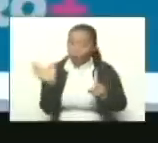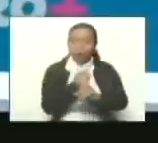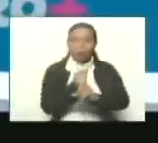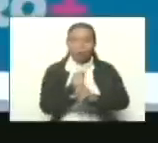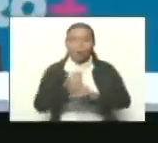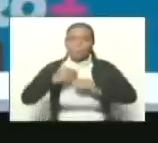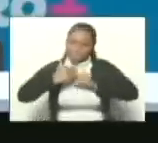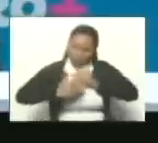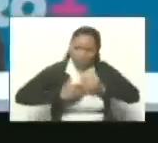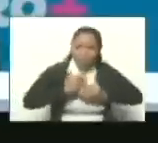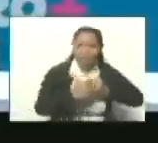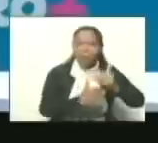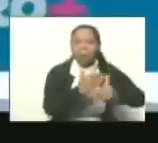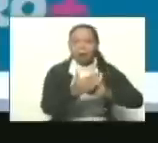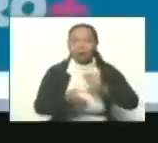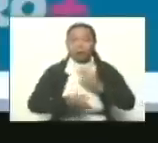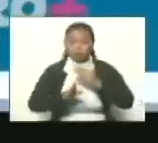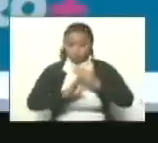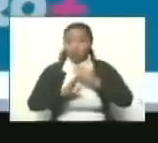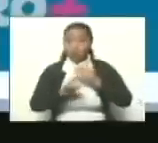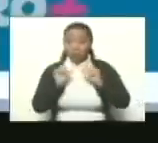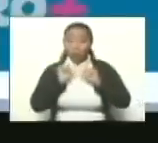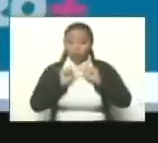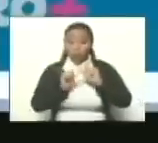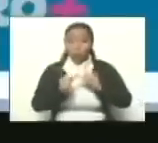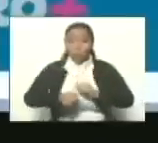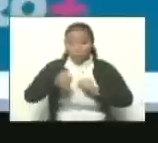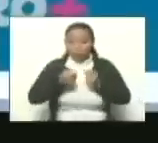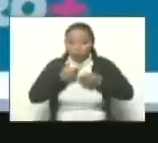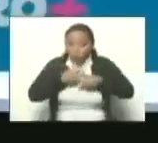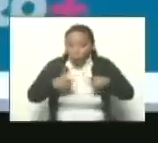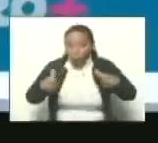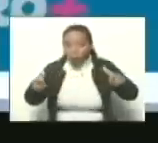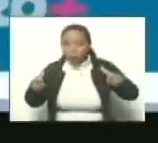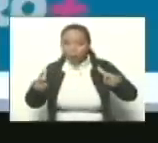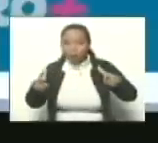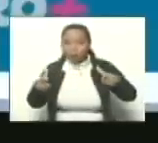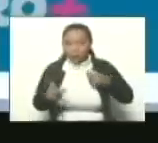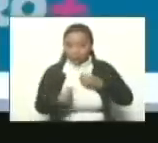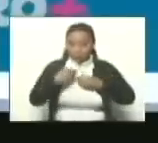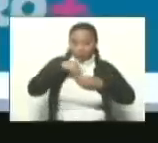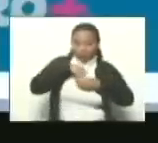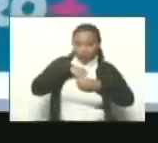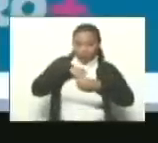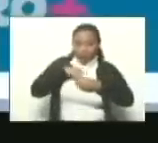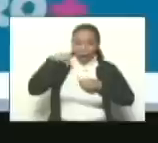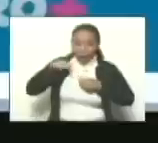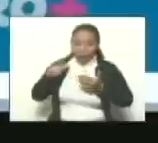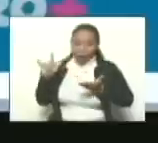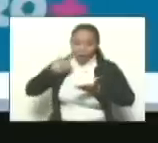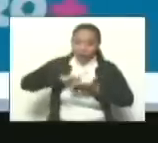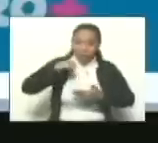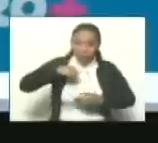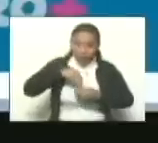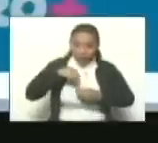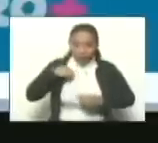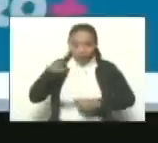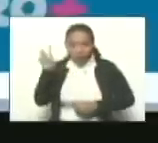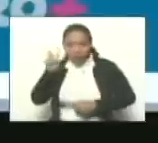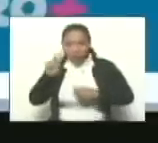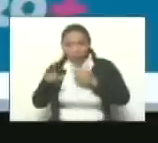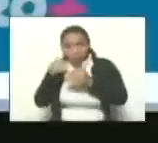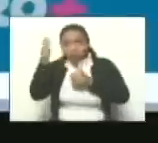vamos logrando, todavía vamos a seguir creciendo. En la flota interna, en la flota internacional, por eso que se